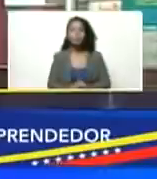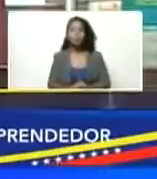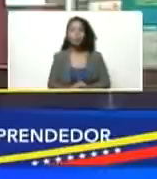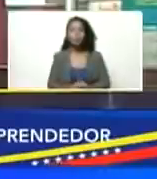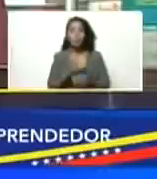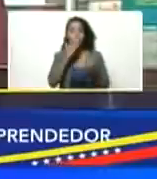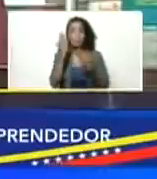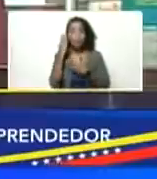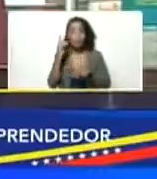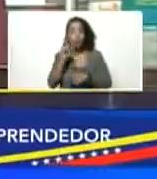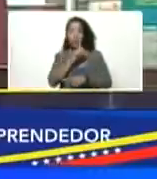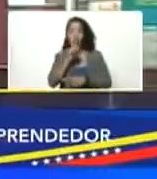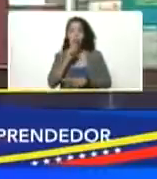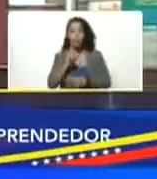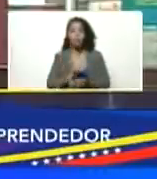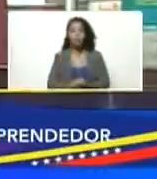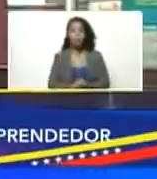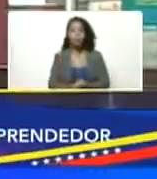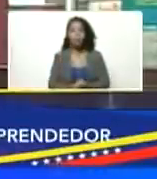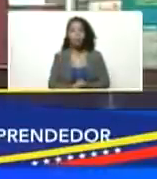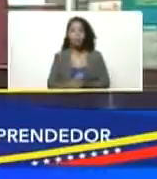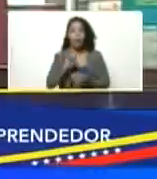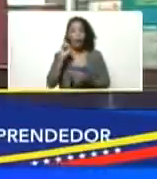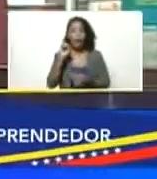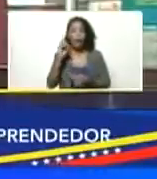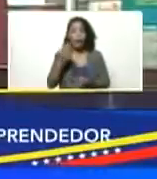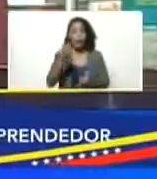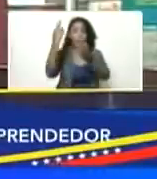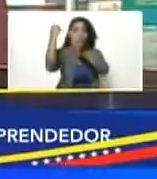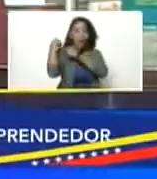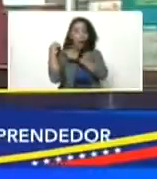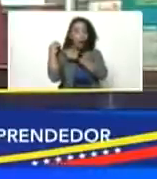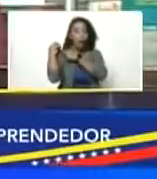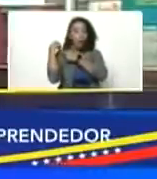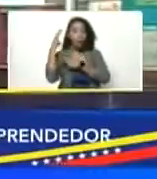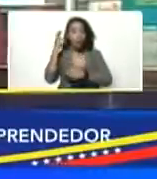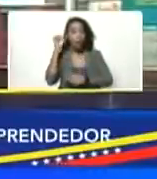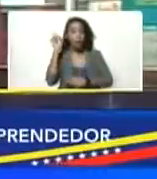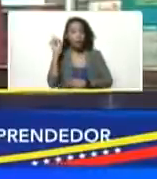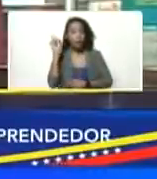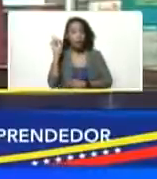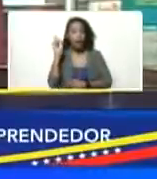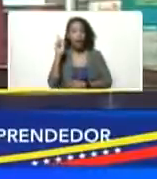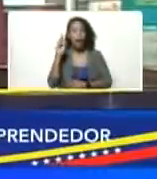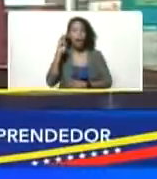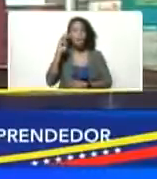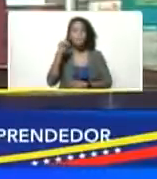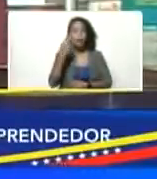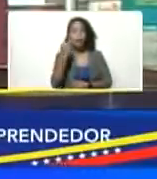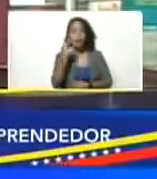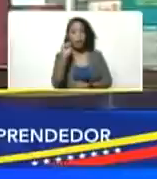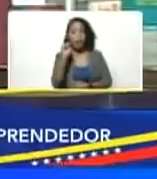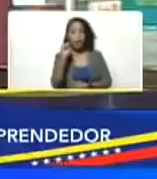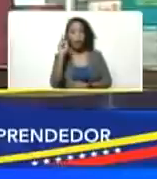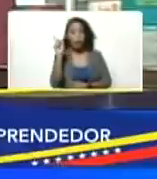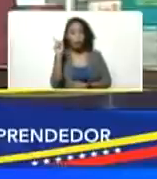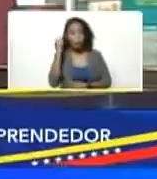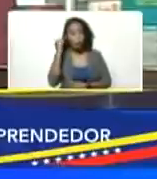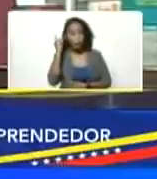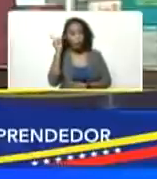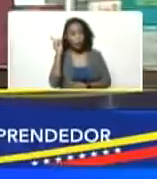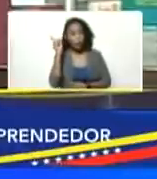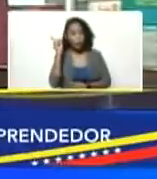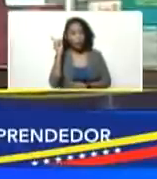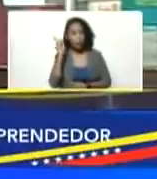Miren cómo se llama. Ella, el cargo de María Fernanda Palencia. María Fernanda Palencia, ahí